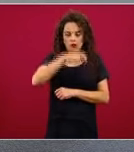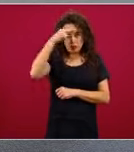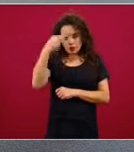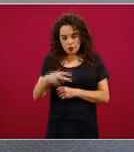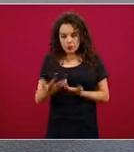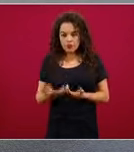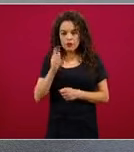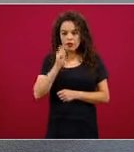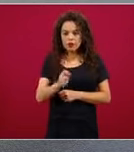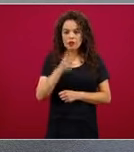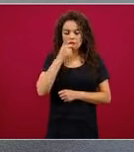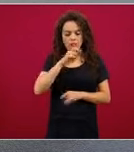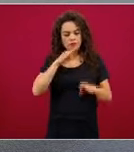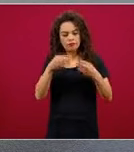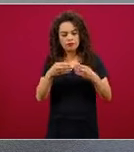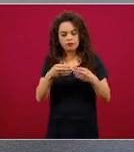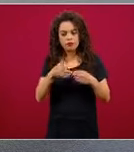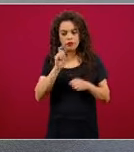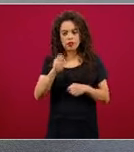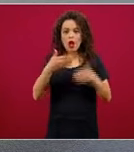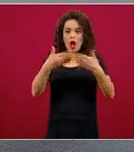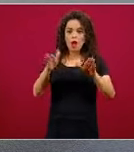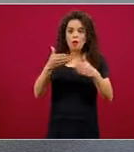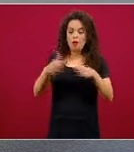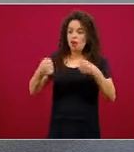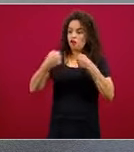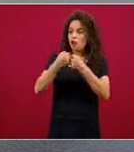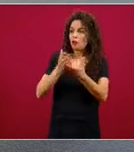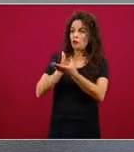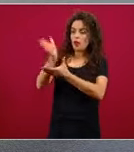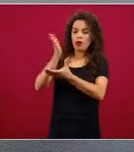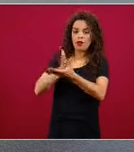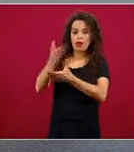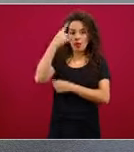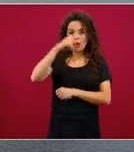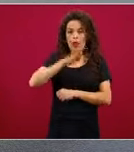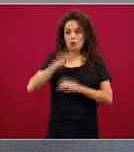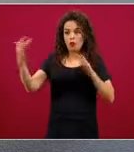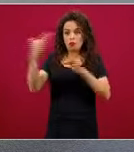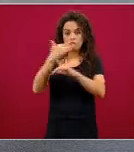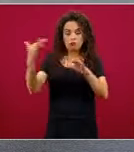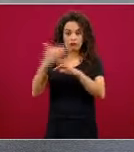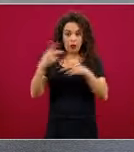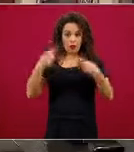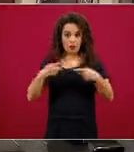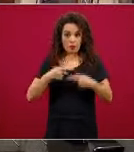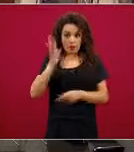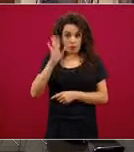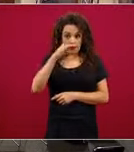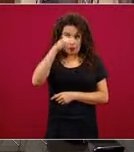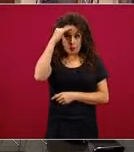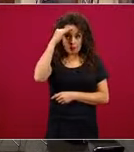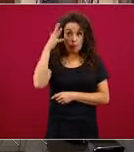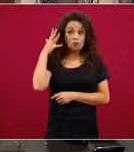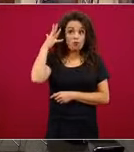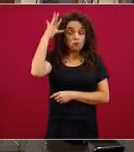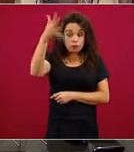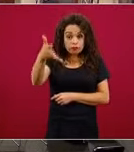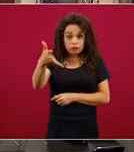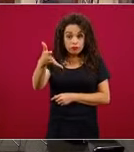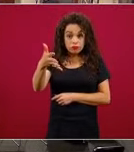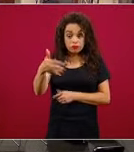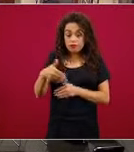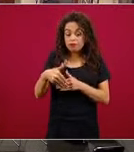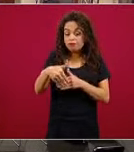la reapertura de las fronteras, a que siga como el traslado de personas. ¿Es algo que se tiene como ya pensado en un futuro cercano o algo